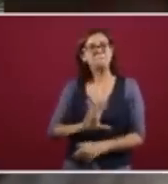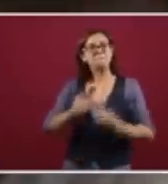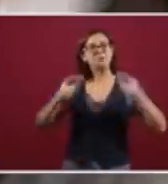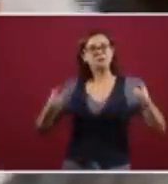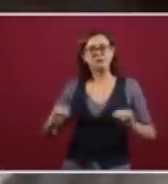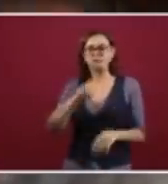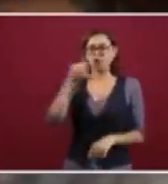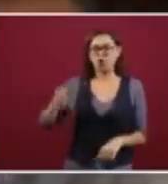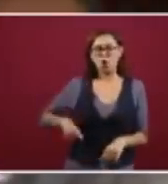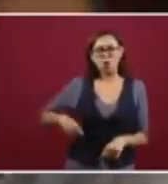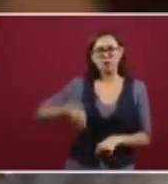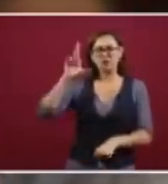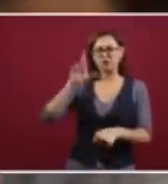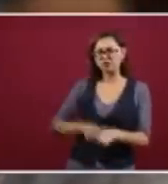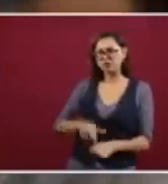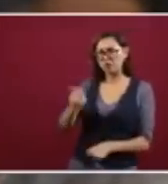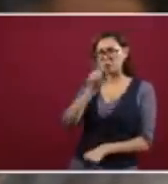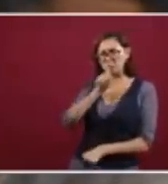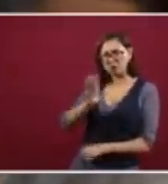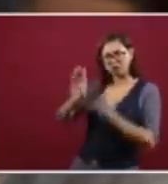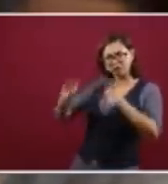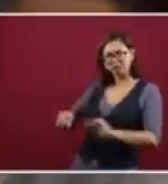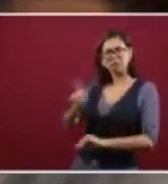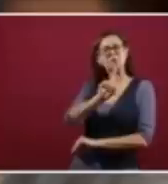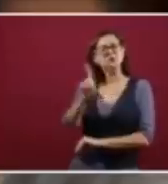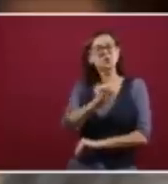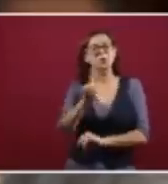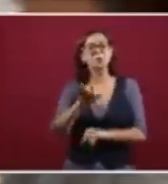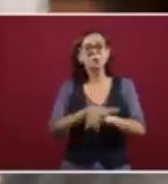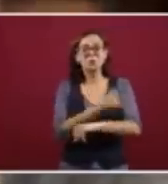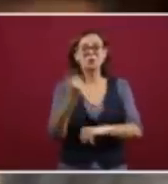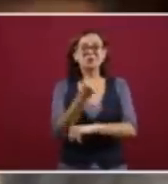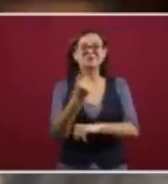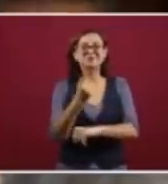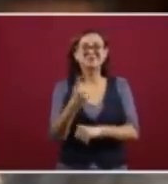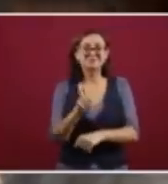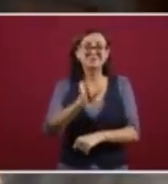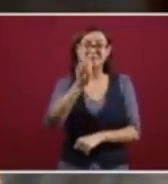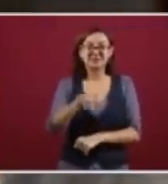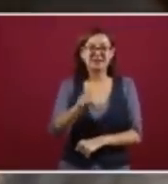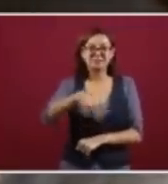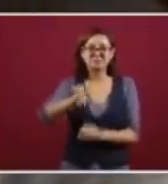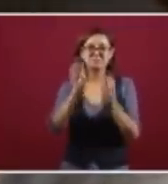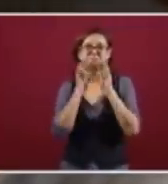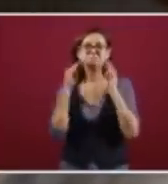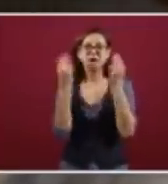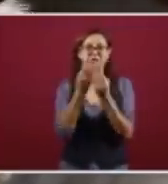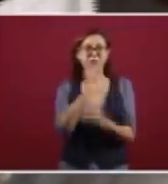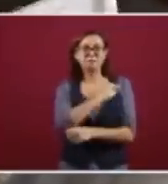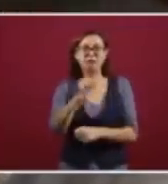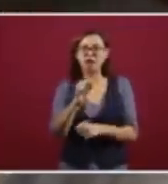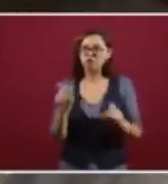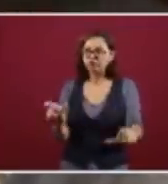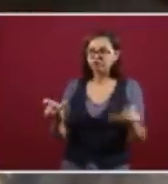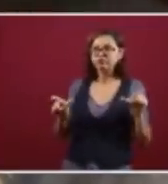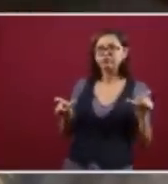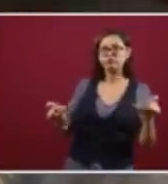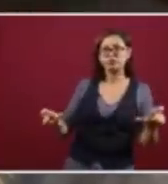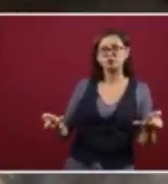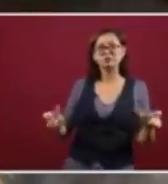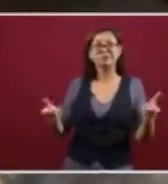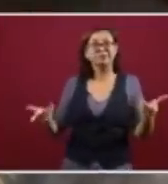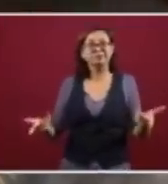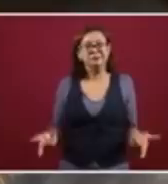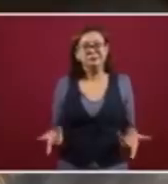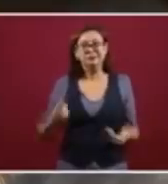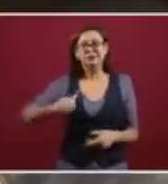gobernador te diga no escribas esto, no digas lo otro, sino porque estamos sitiados por el crimen organizado, ¿sí? Entonces, para poder sobrevivir,